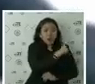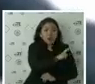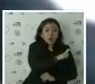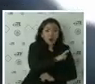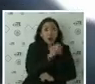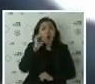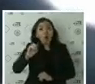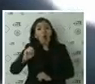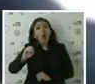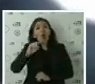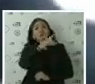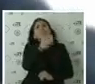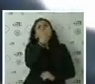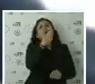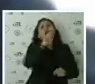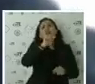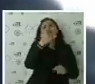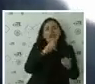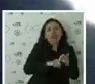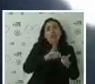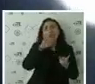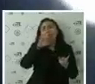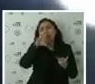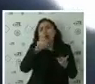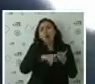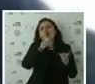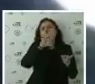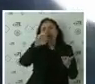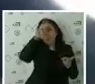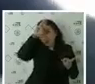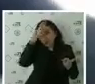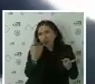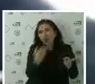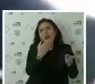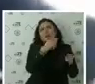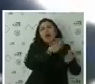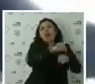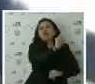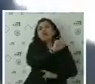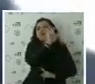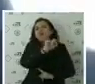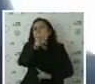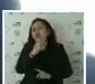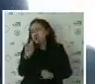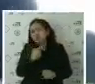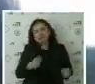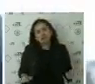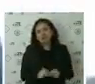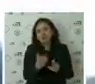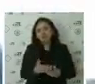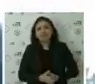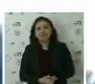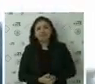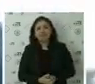como lo es La Salle, la Ibero, el Tecnológico de Monterrey, y sería todo.